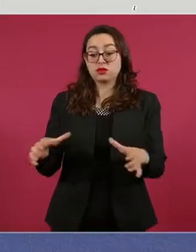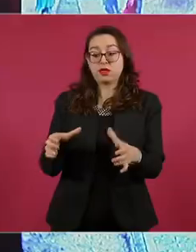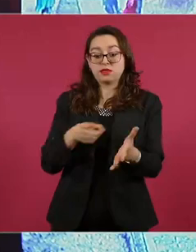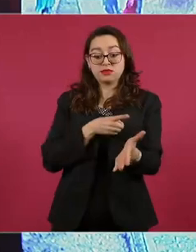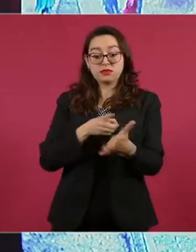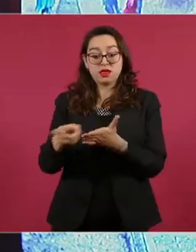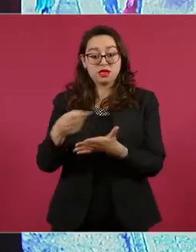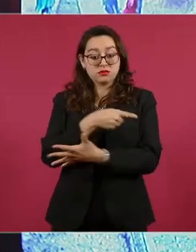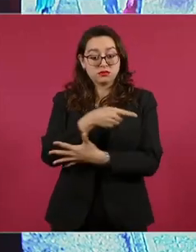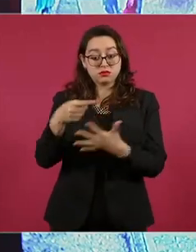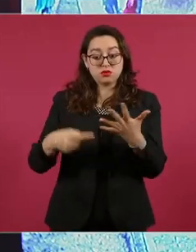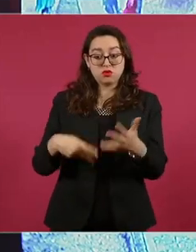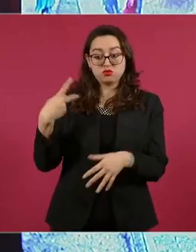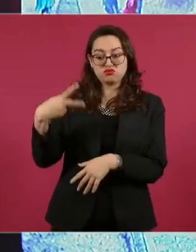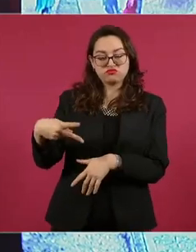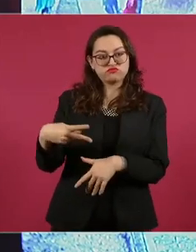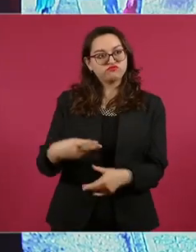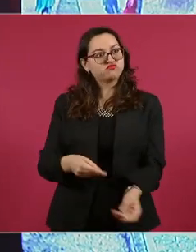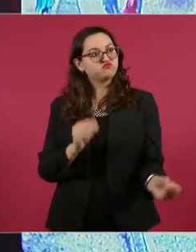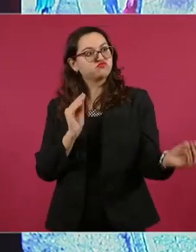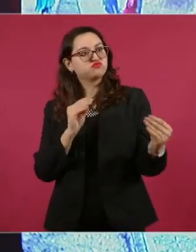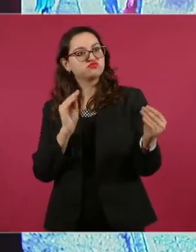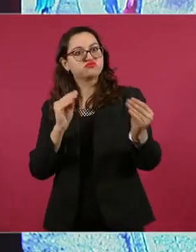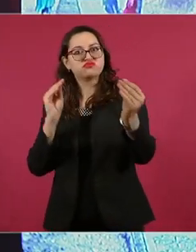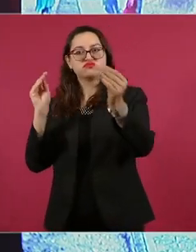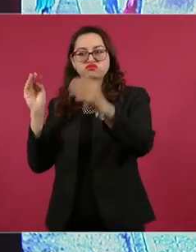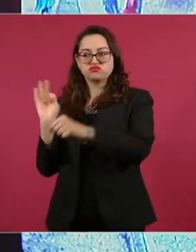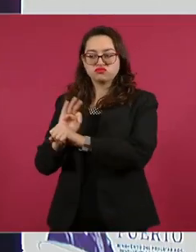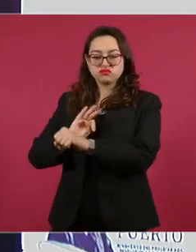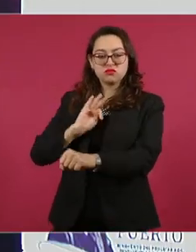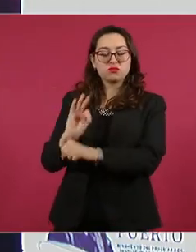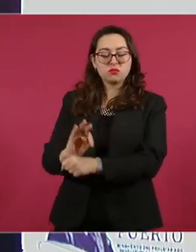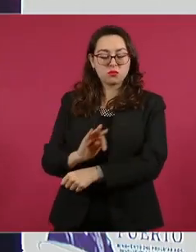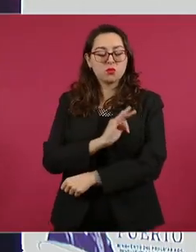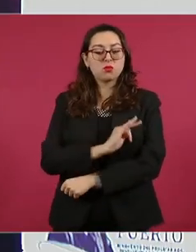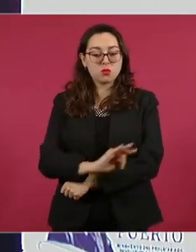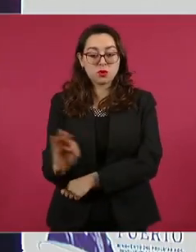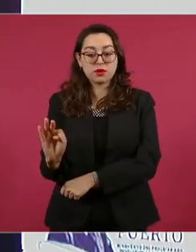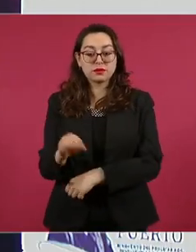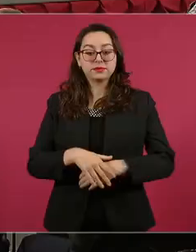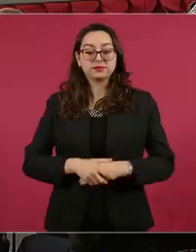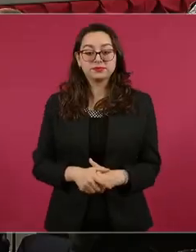instancias jurídicas y otras autoridades.